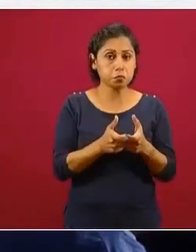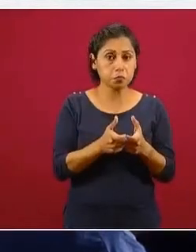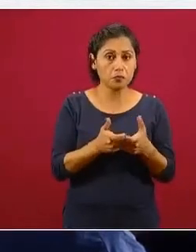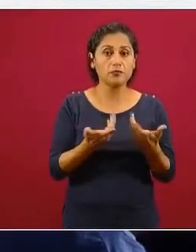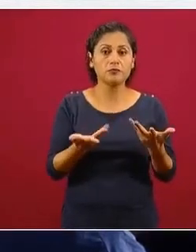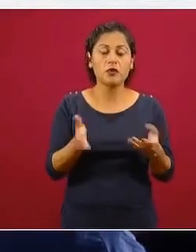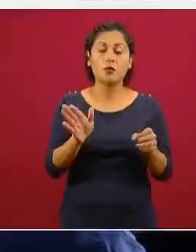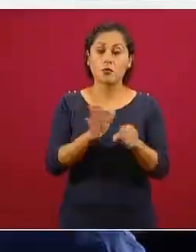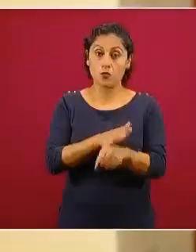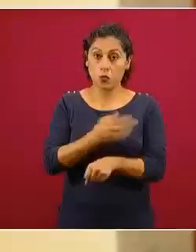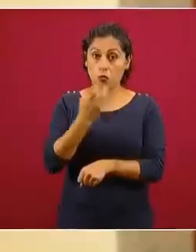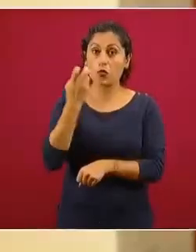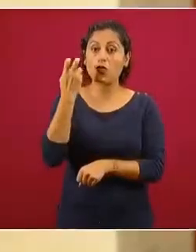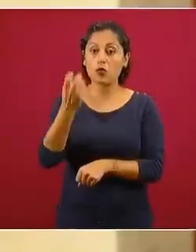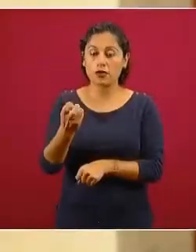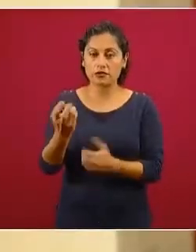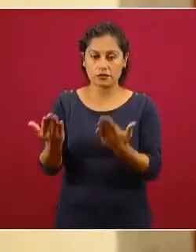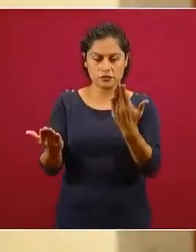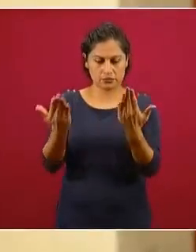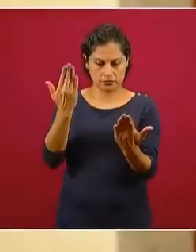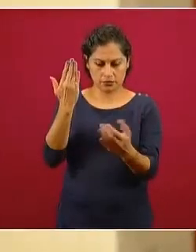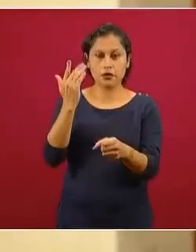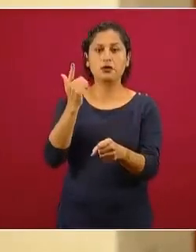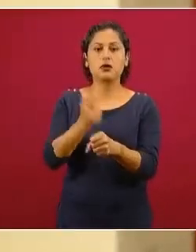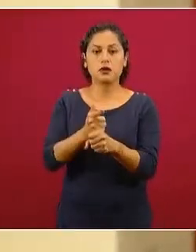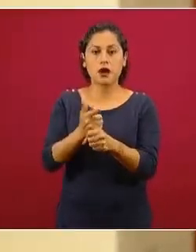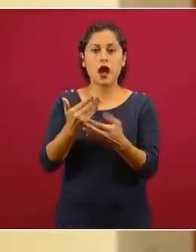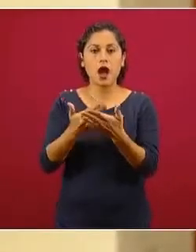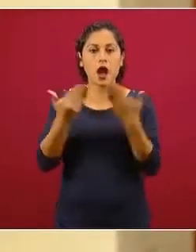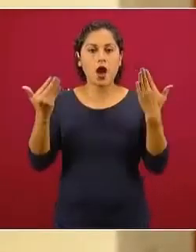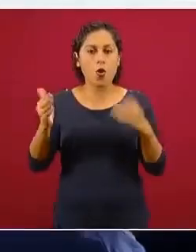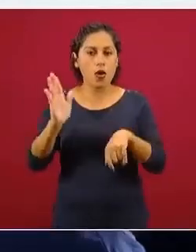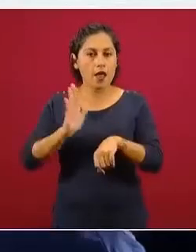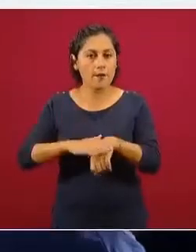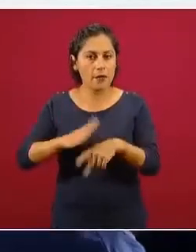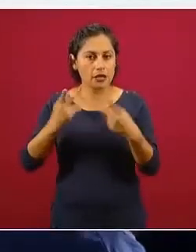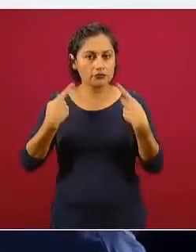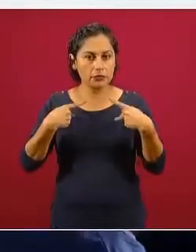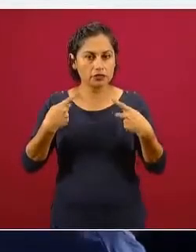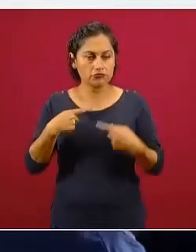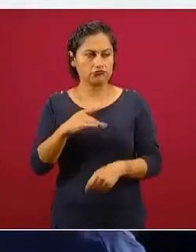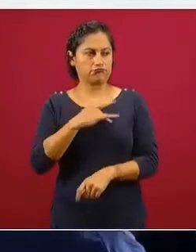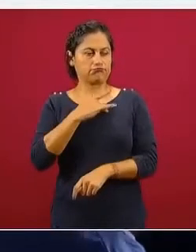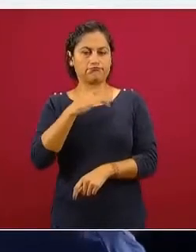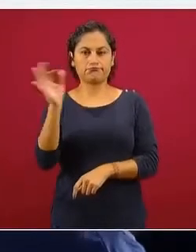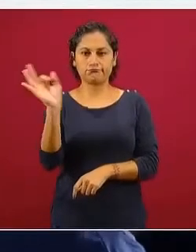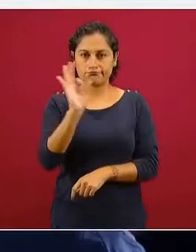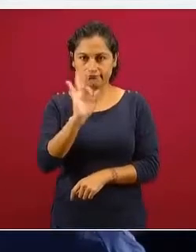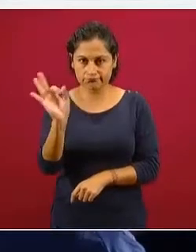lógicamente evidencia que se tuvo una mayor cantidad de casos sospechosos y que esta